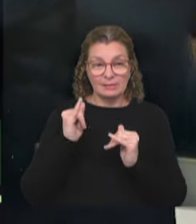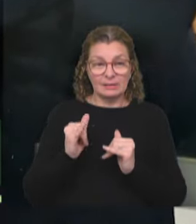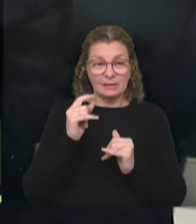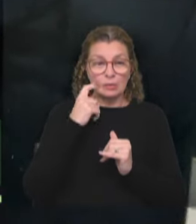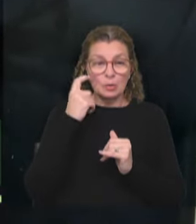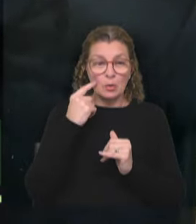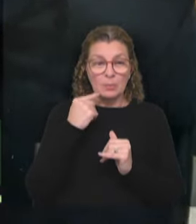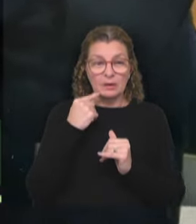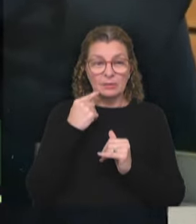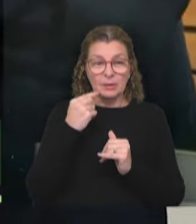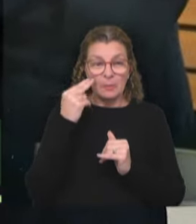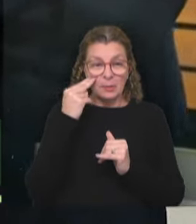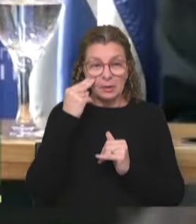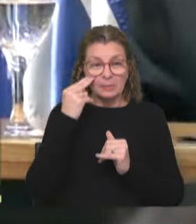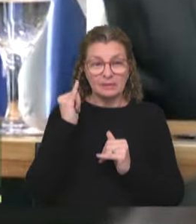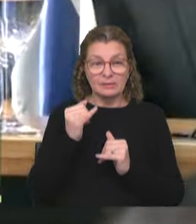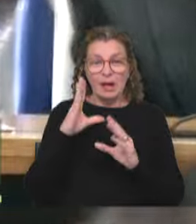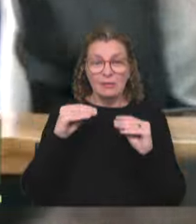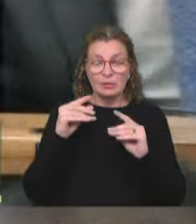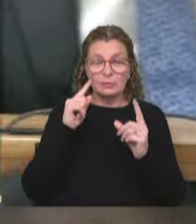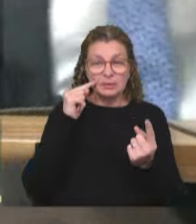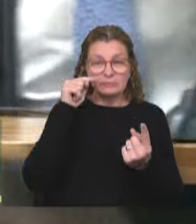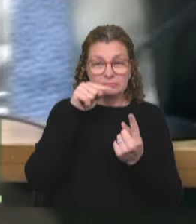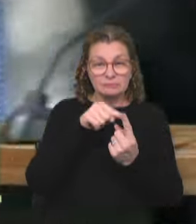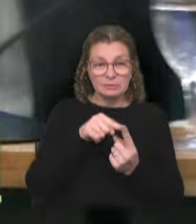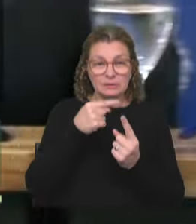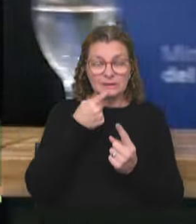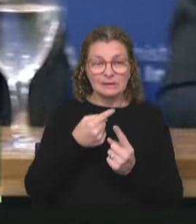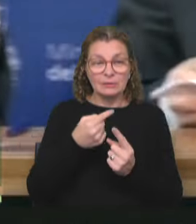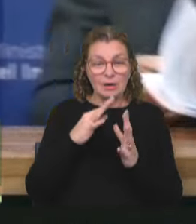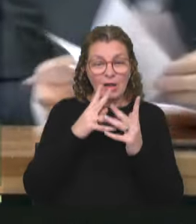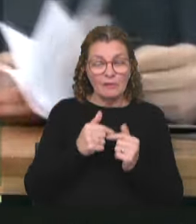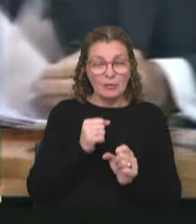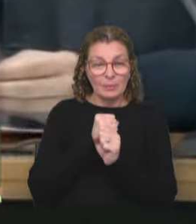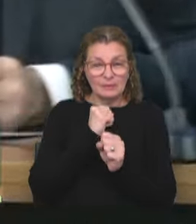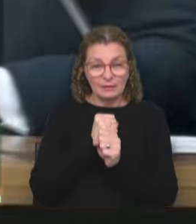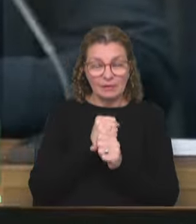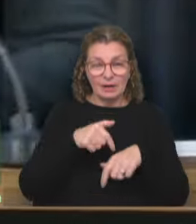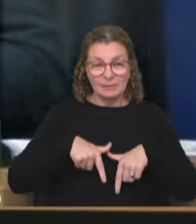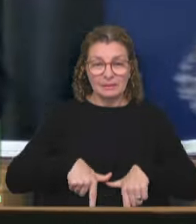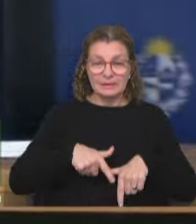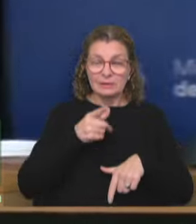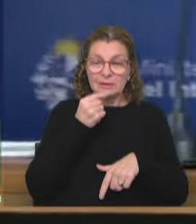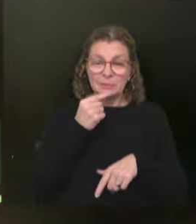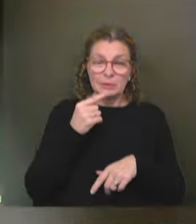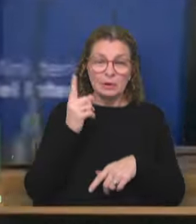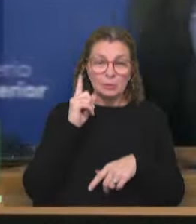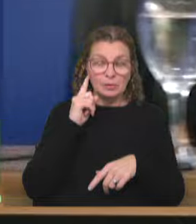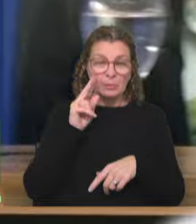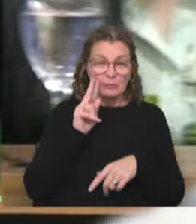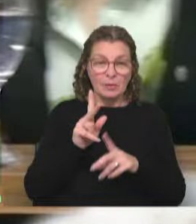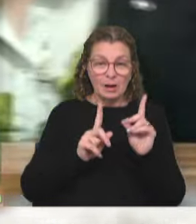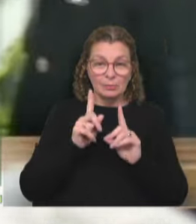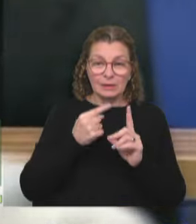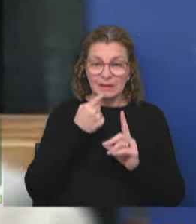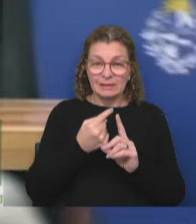de cifras de delitos. También habló de un enfoque dual y de la manera de trabajar que tiene el Ministerio del Interior. Escuchemos y veamos algunas de las